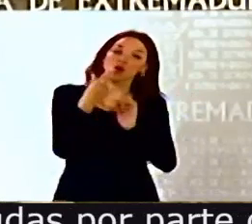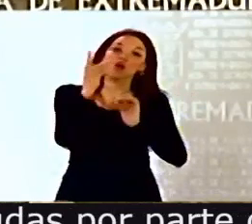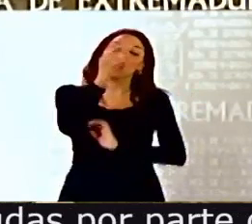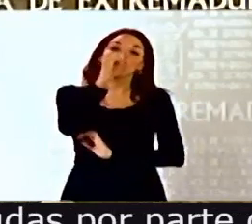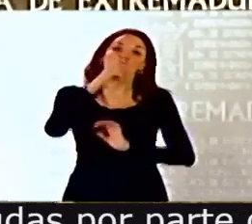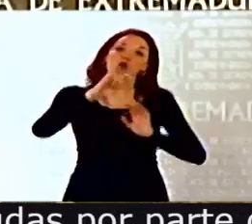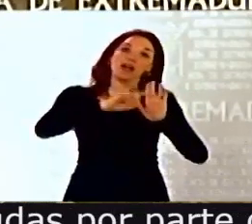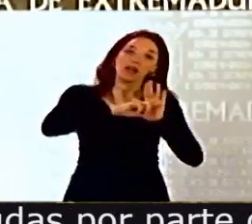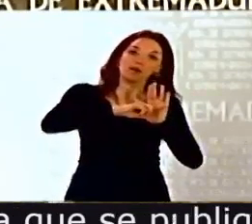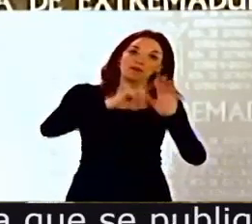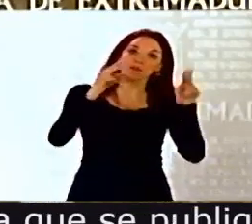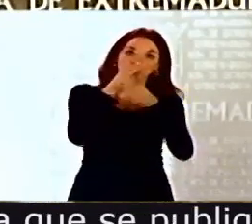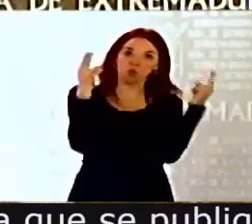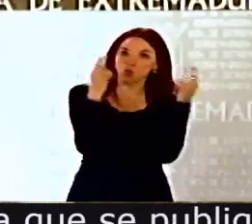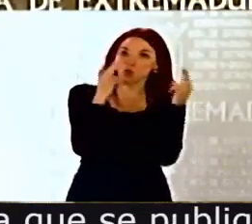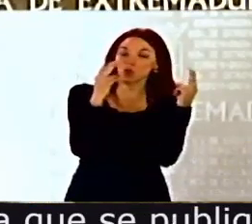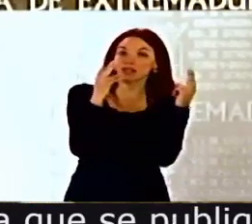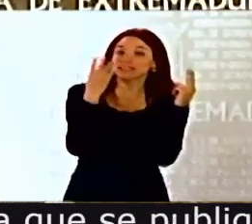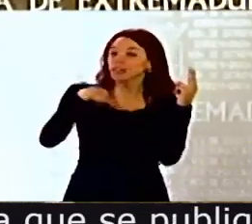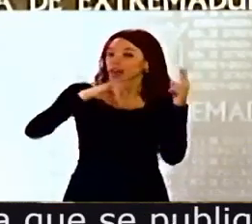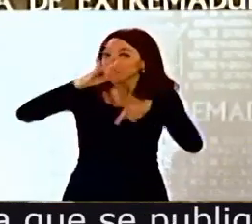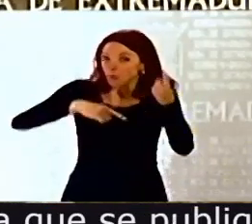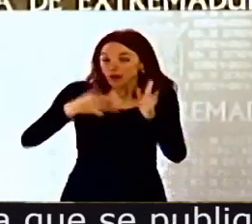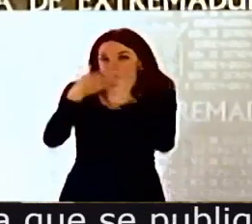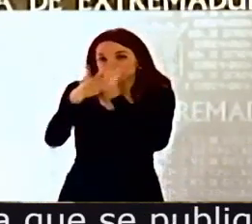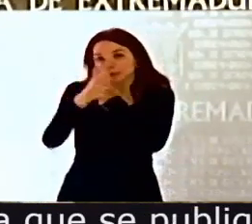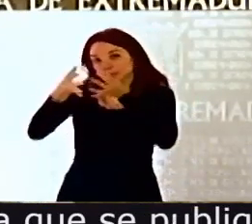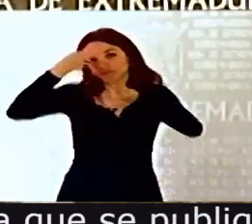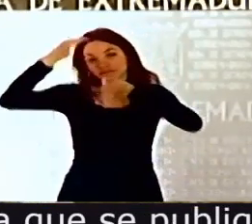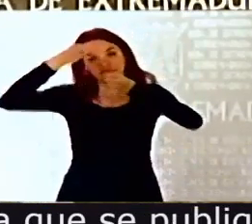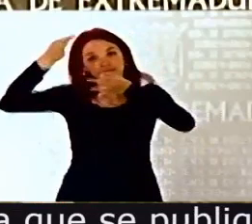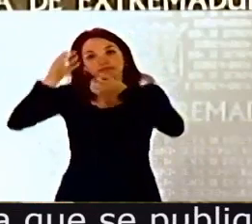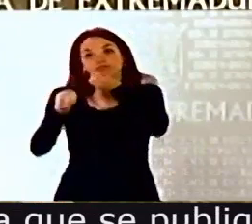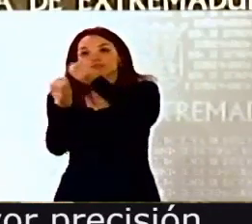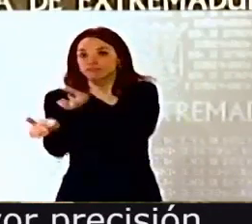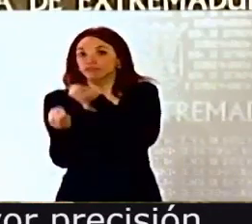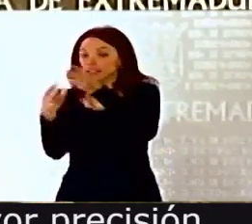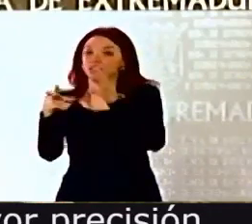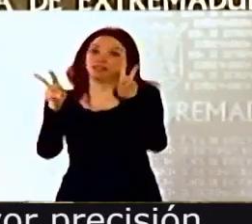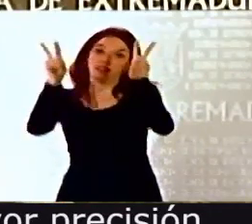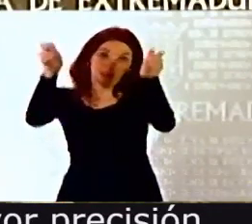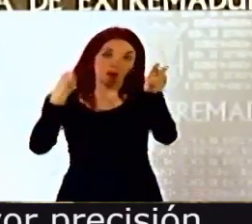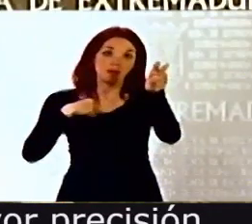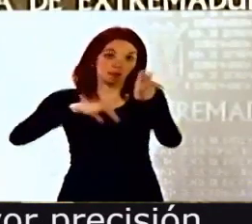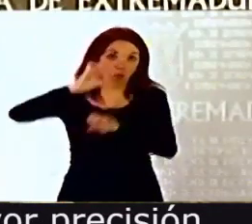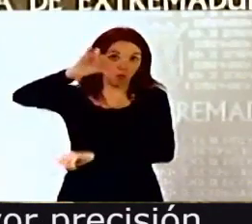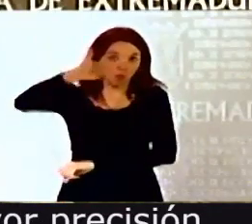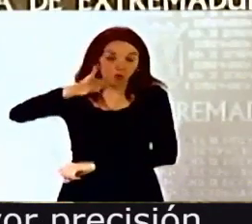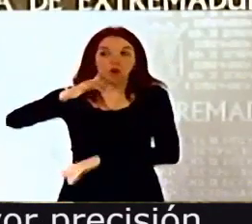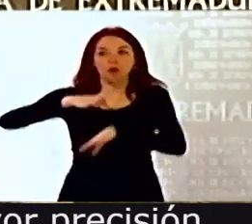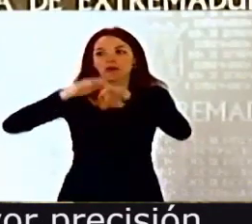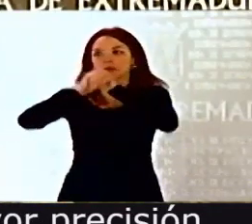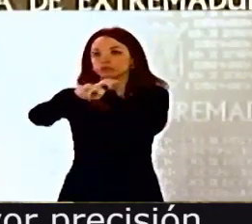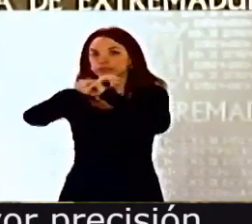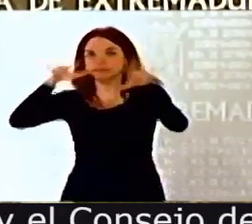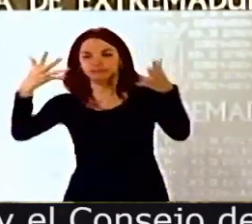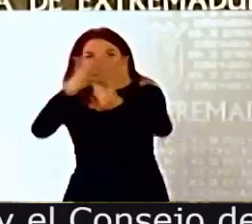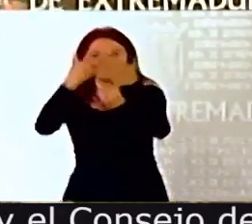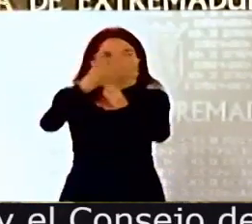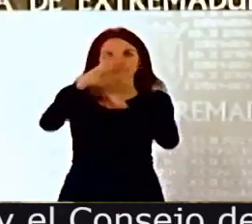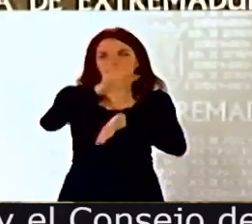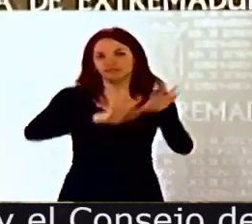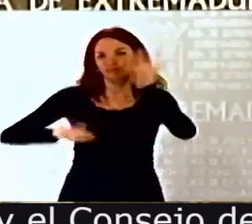Extremadura, y para una mayor precisión respecto de la información de esto que aprueba hoy el Consejo de Gobierno y para que no se diluya entre otras cuestiones que hoy hemos